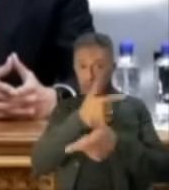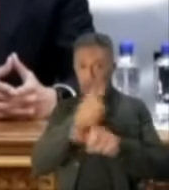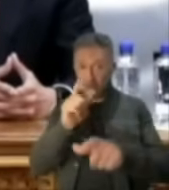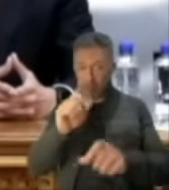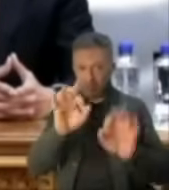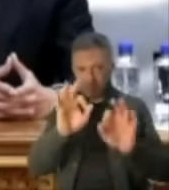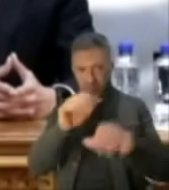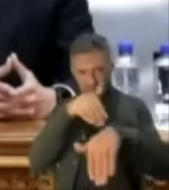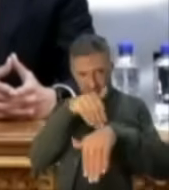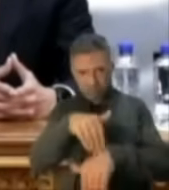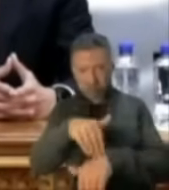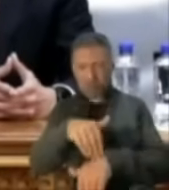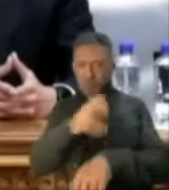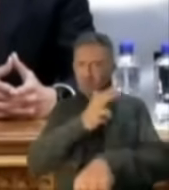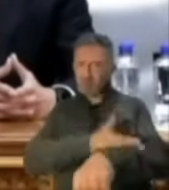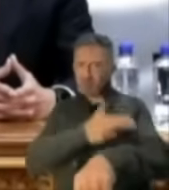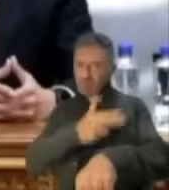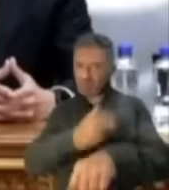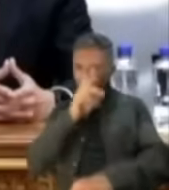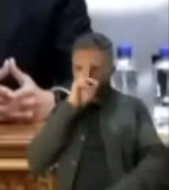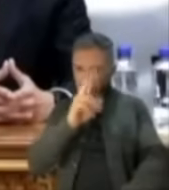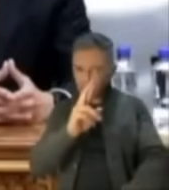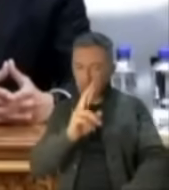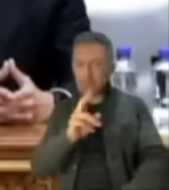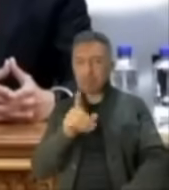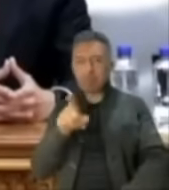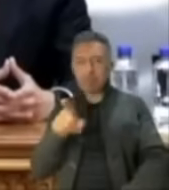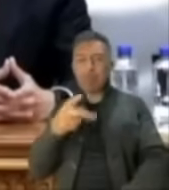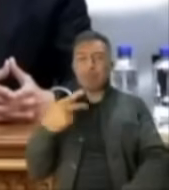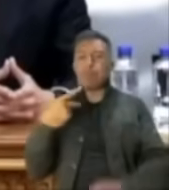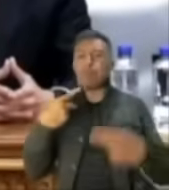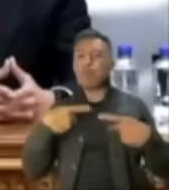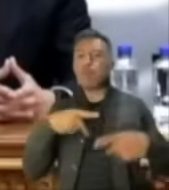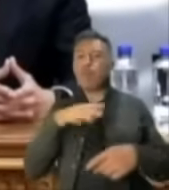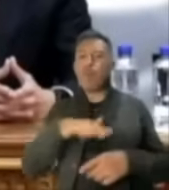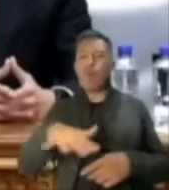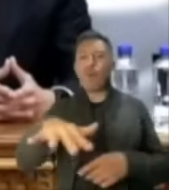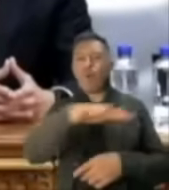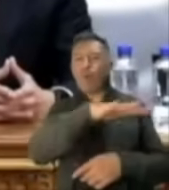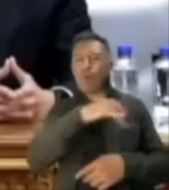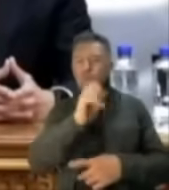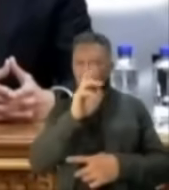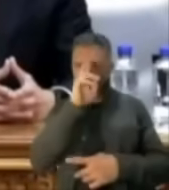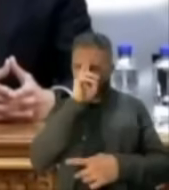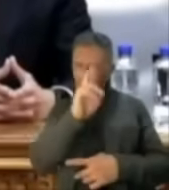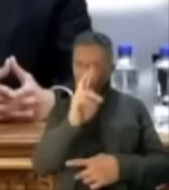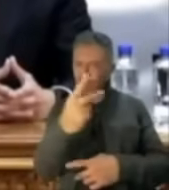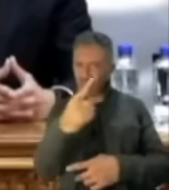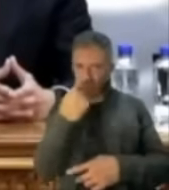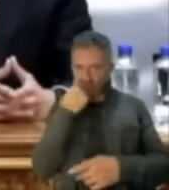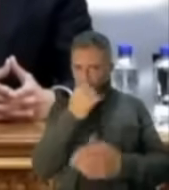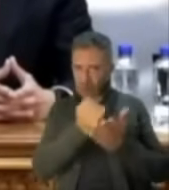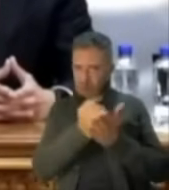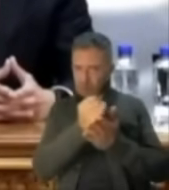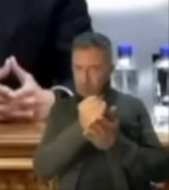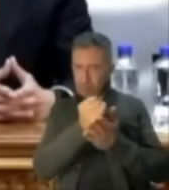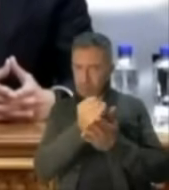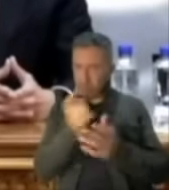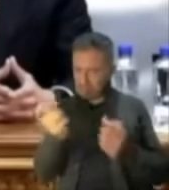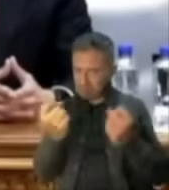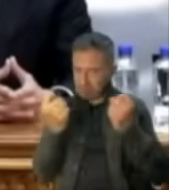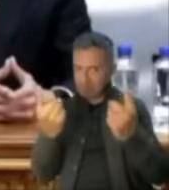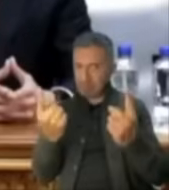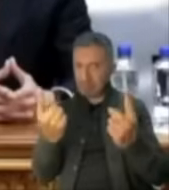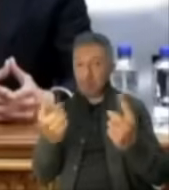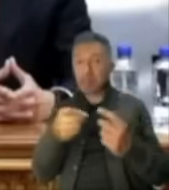y que pone por delante el interés general, porque el gran partido, el partido